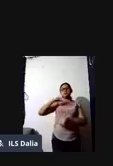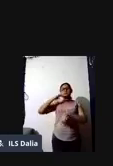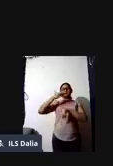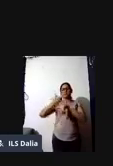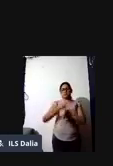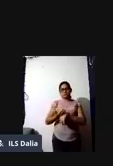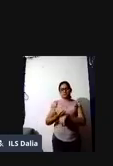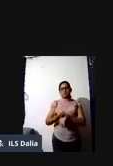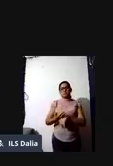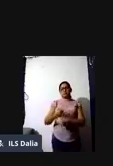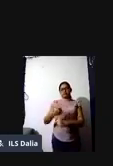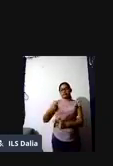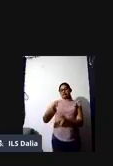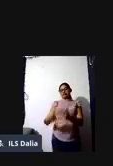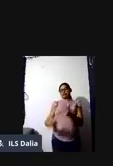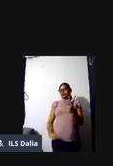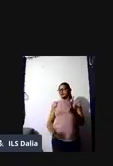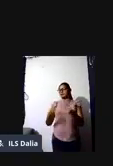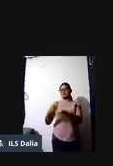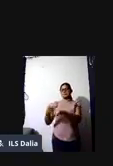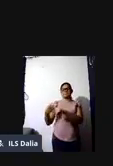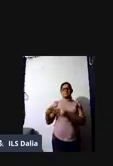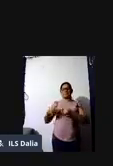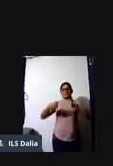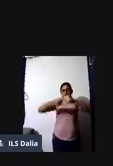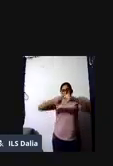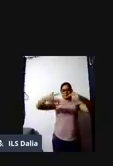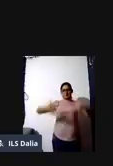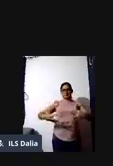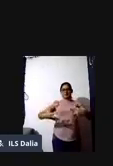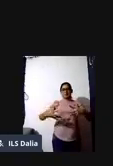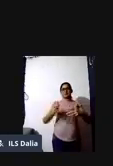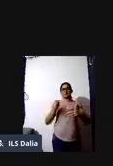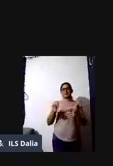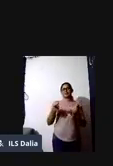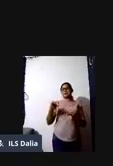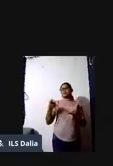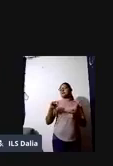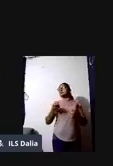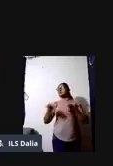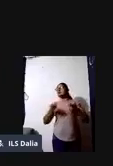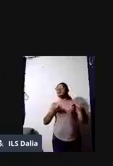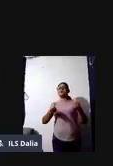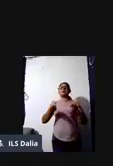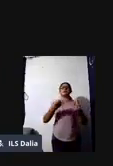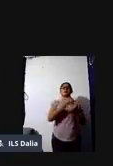sus hombros, toda esta carga de llevar a cabo este gran evento.